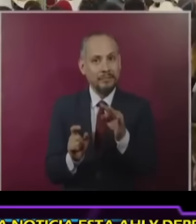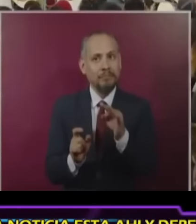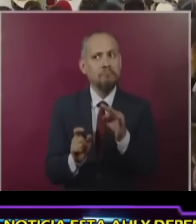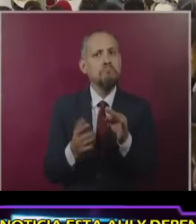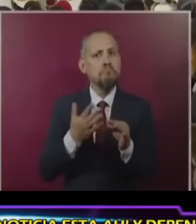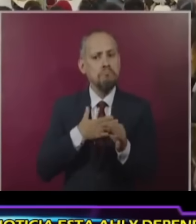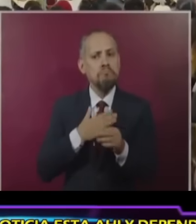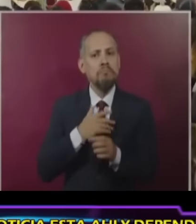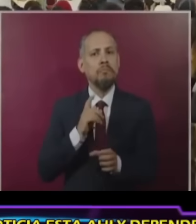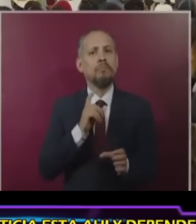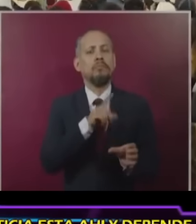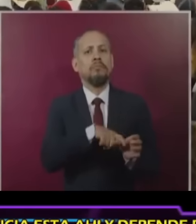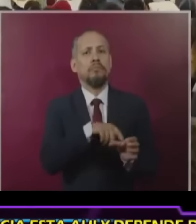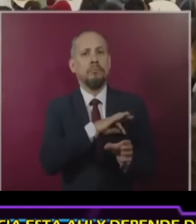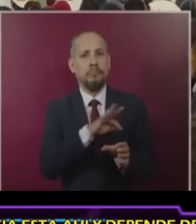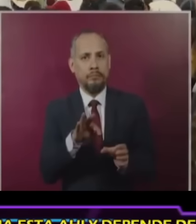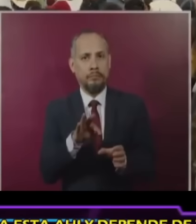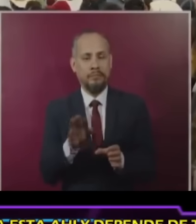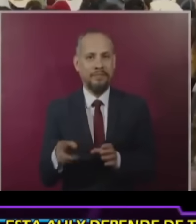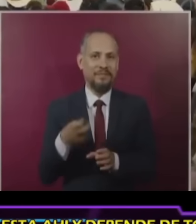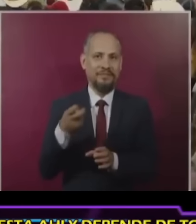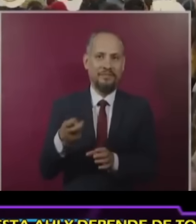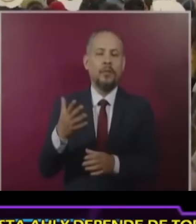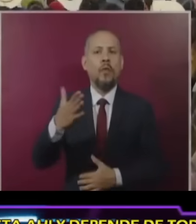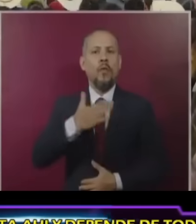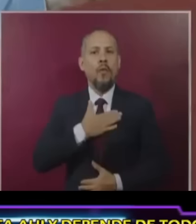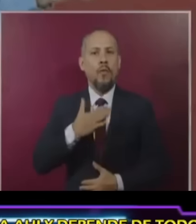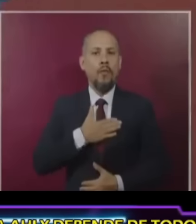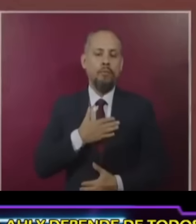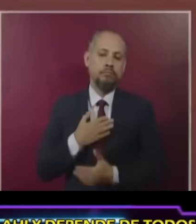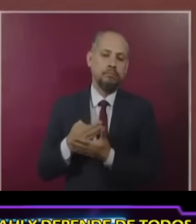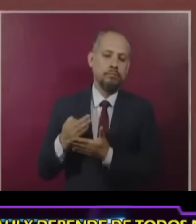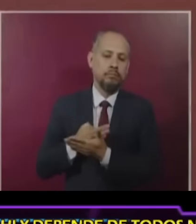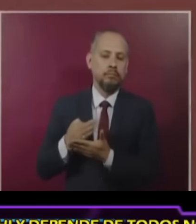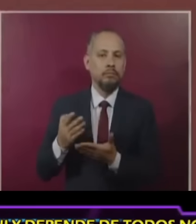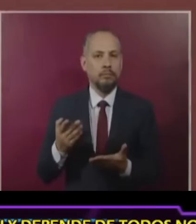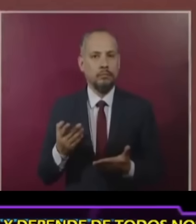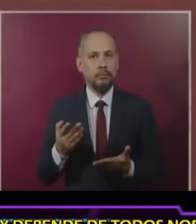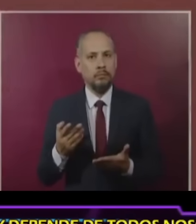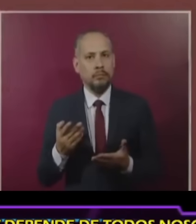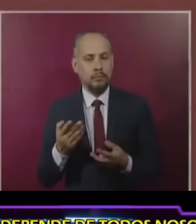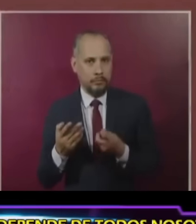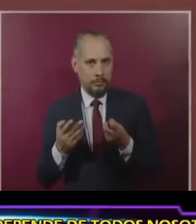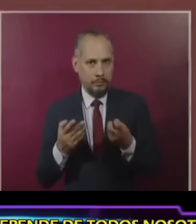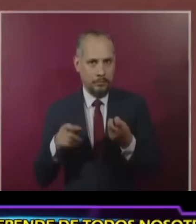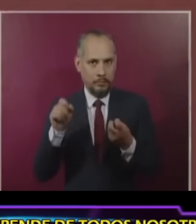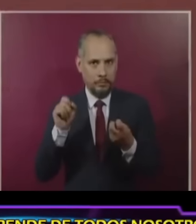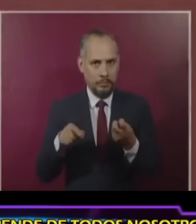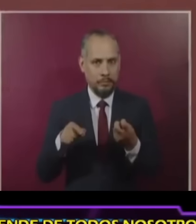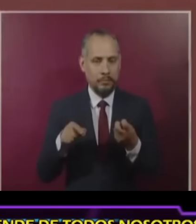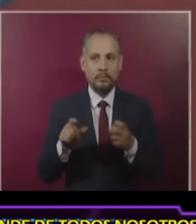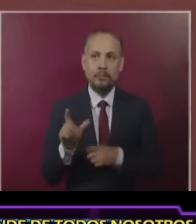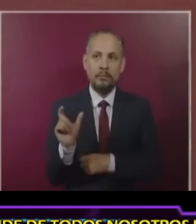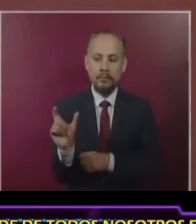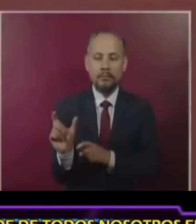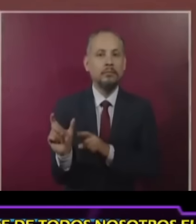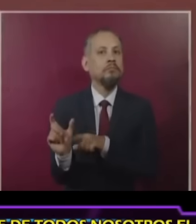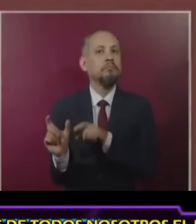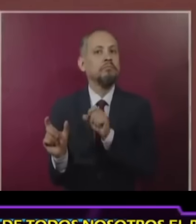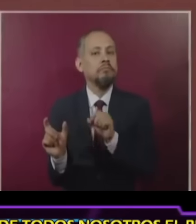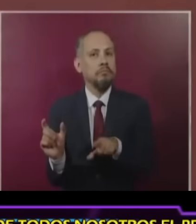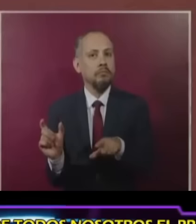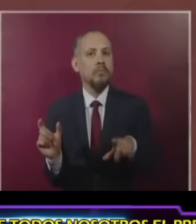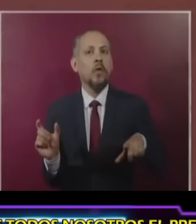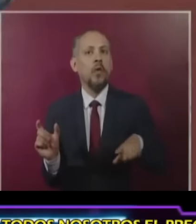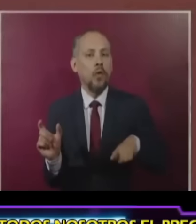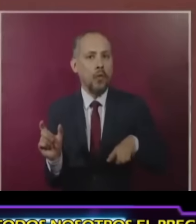pertenencia con orgullo digamos somos de morena así como los que tenemos las credenciales del gobierno